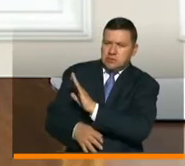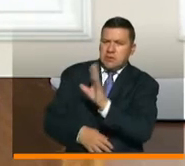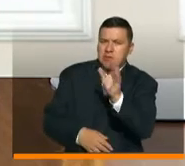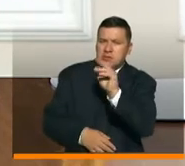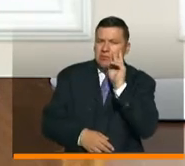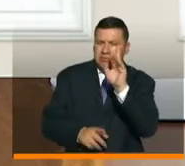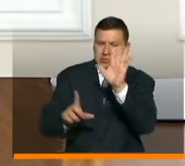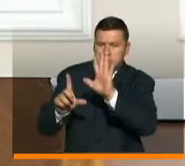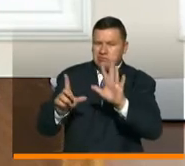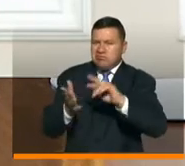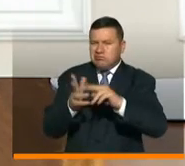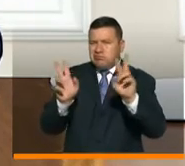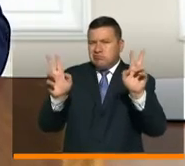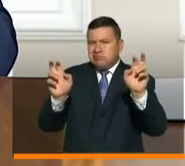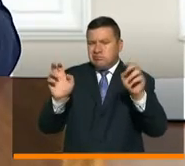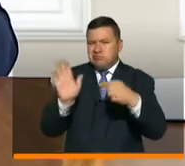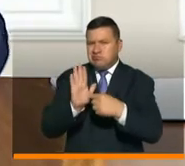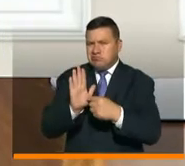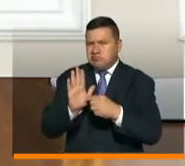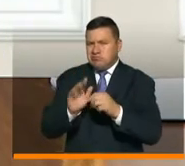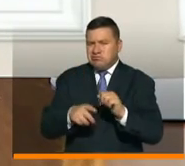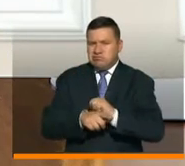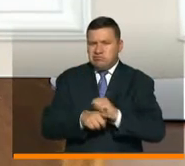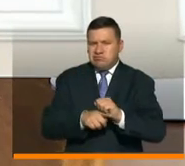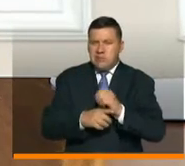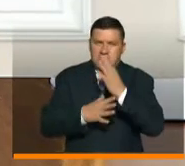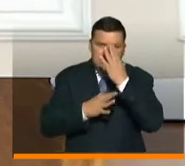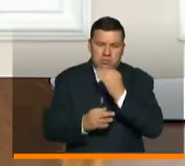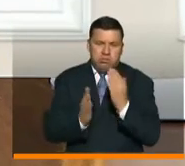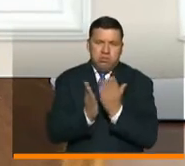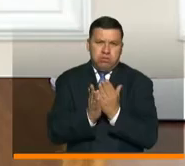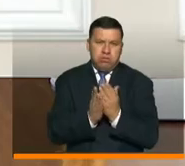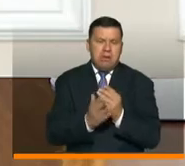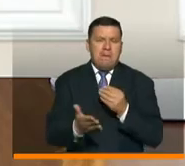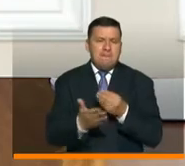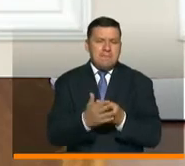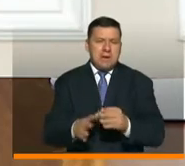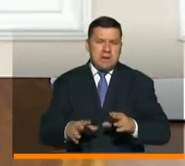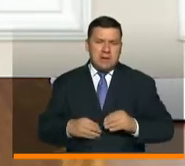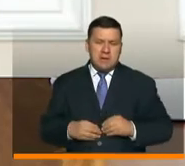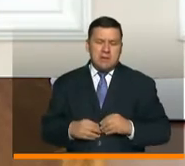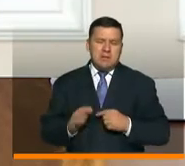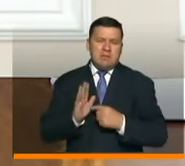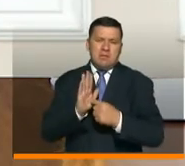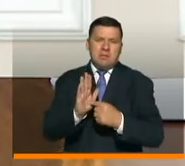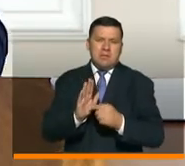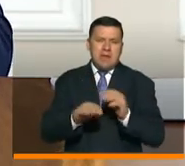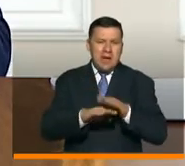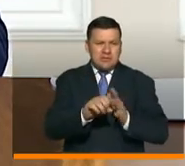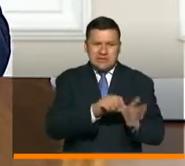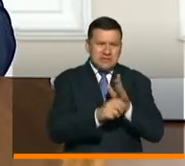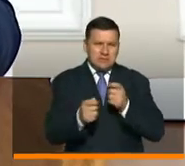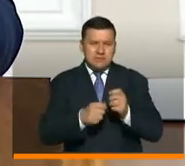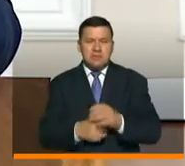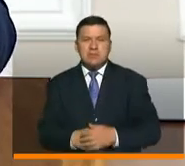los colombianos vean en qué consiste todo este ejercicio de alivio a matrículas que se han adoptado en el marco de esta pandemia.